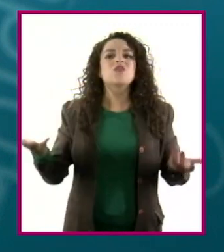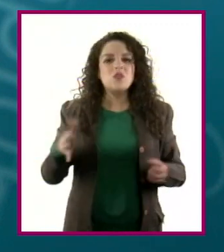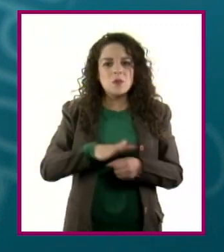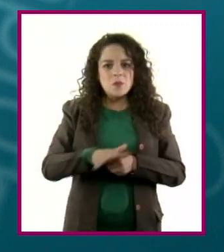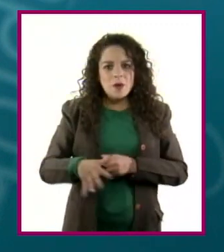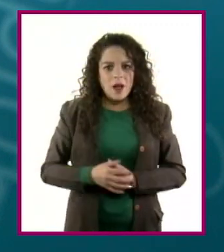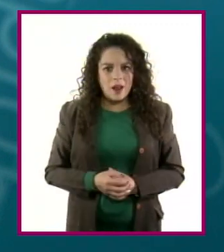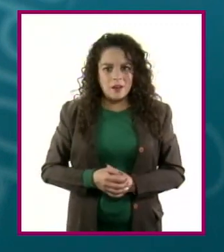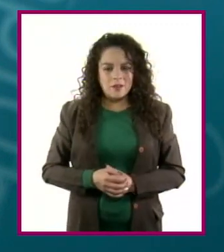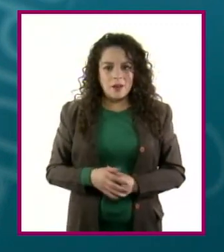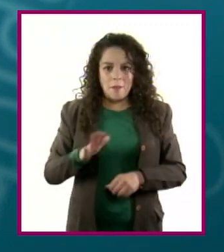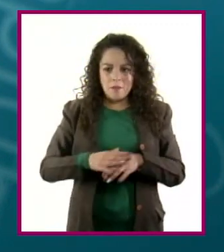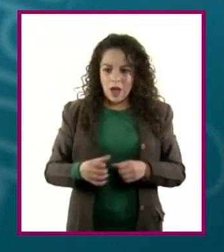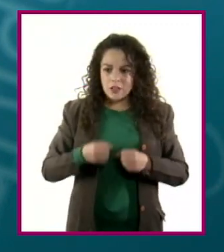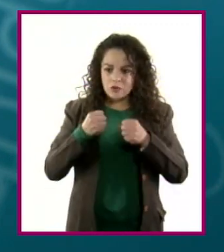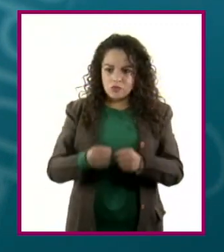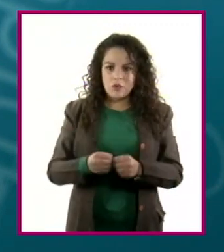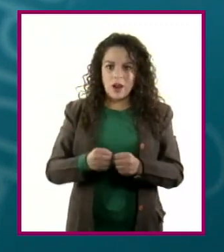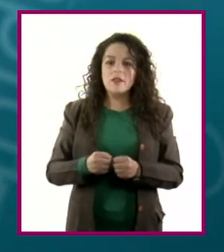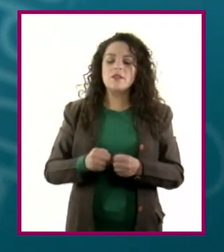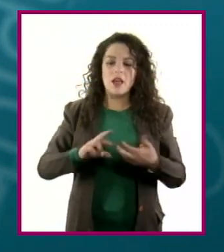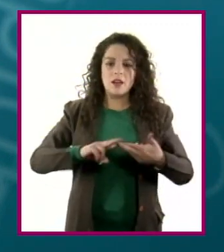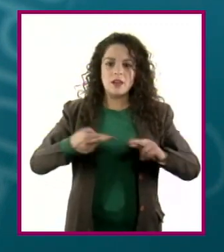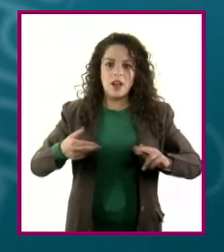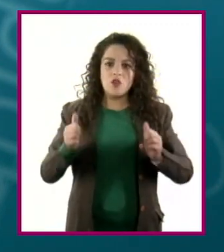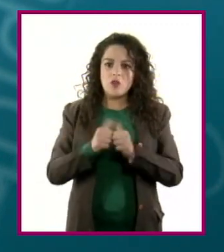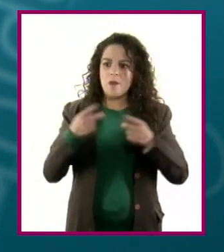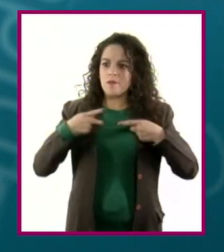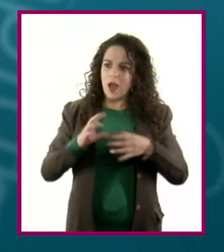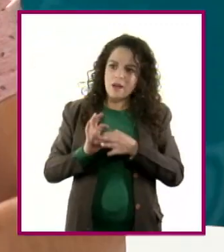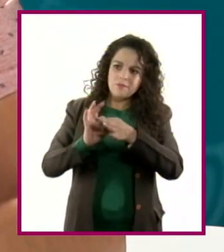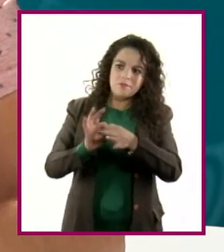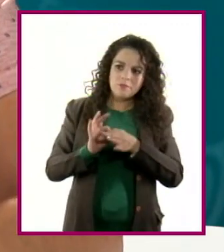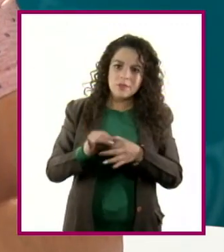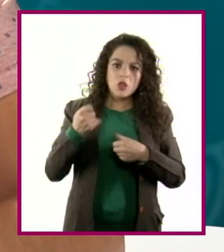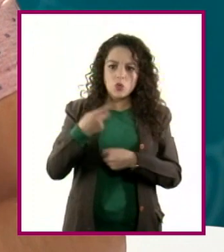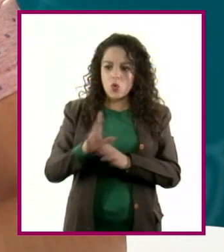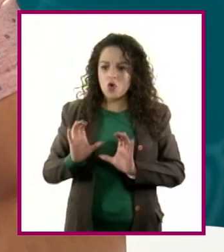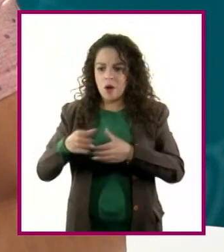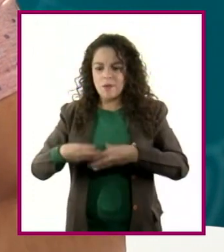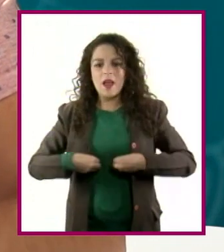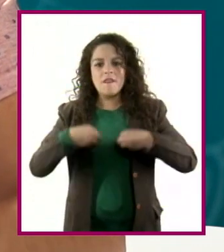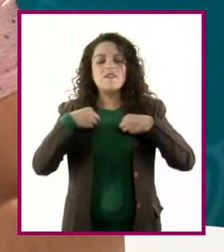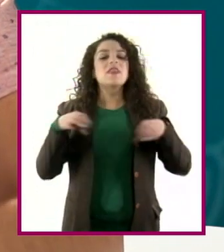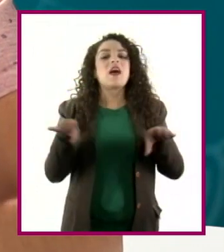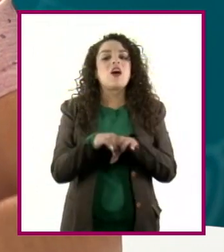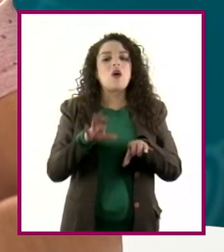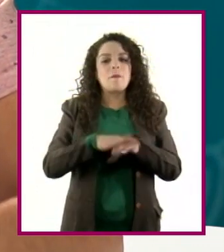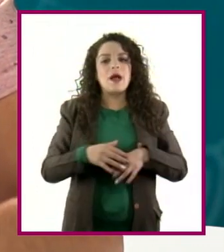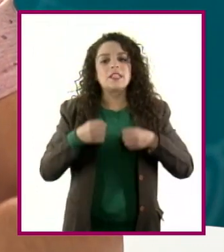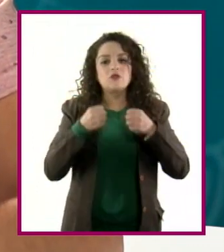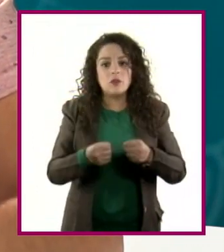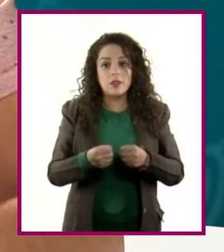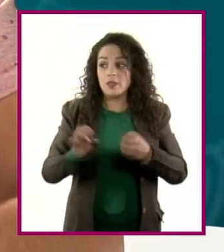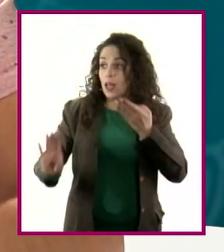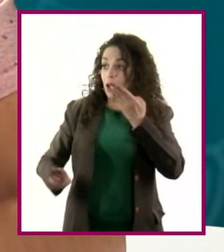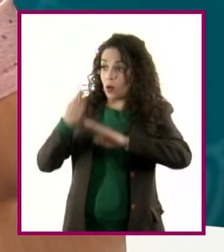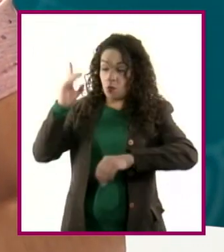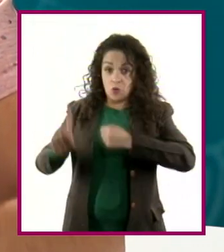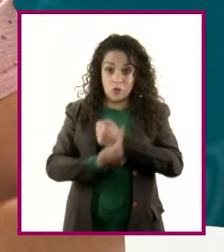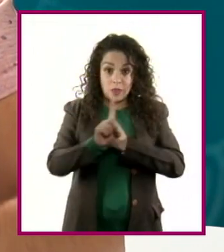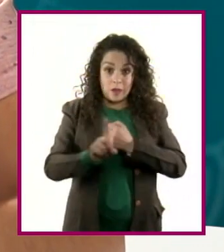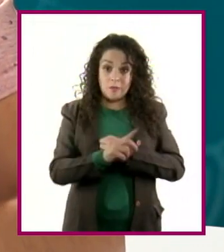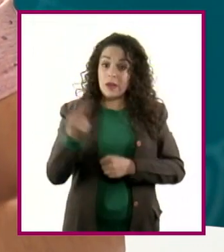puedes fortalecer tus relaciones interpersonales y tu vida comunitaria? Ante esta crisis mundial, es necesario que los seres humanos